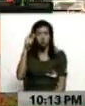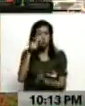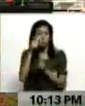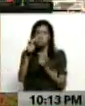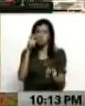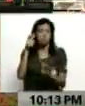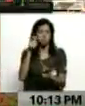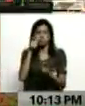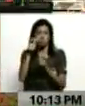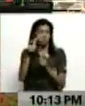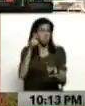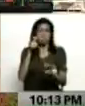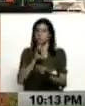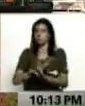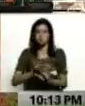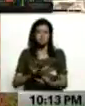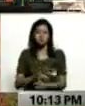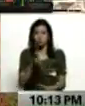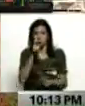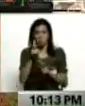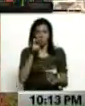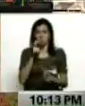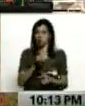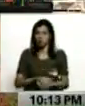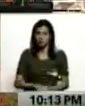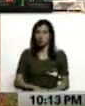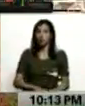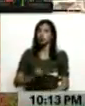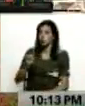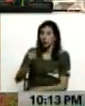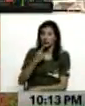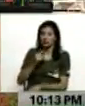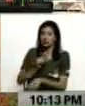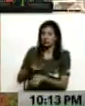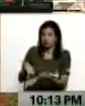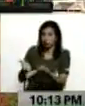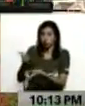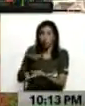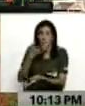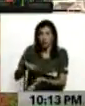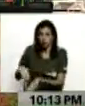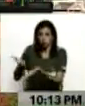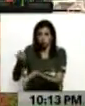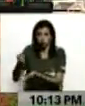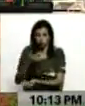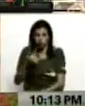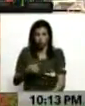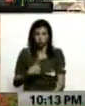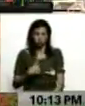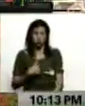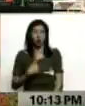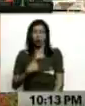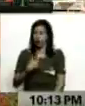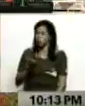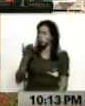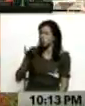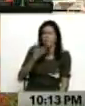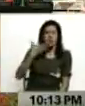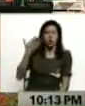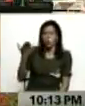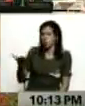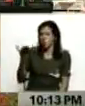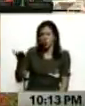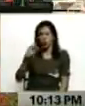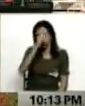se ha dado cuenta creo yo no no porque le están diciendo Tú eres el mejorcito la cuadra eres el nuevo candidato presidencial No mira el